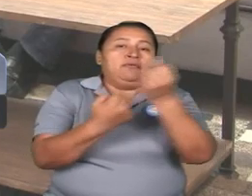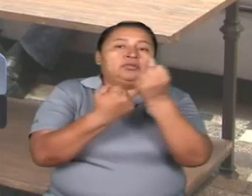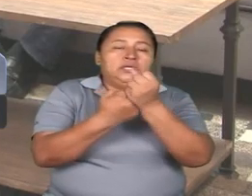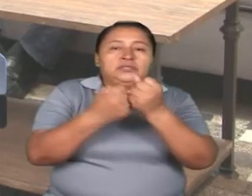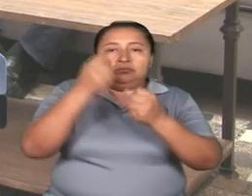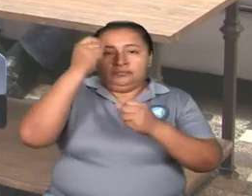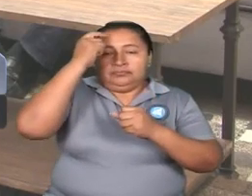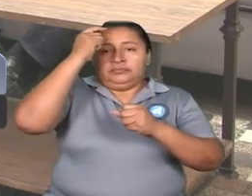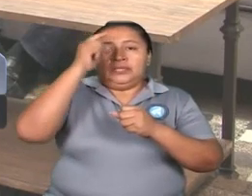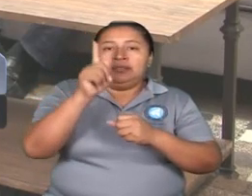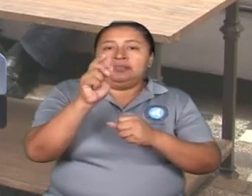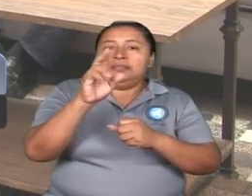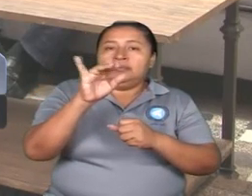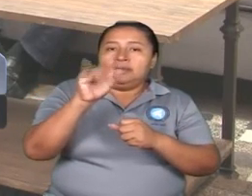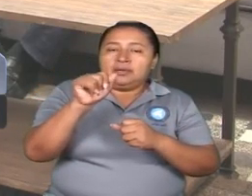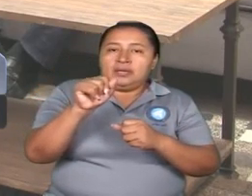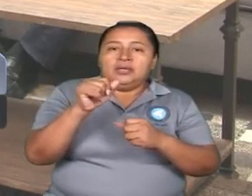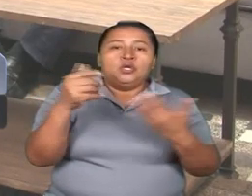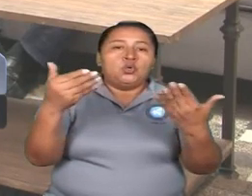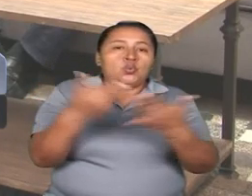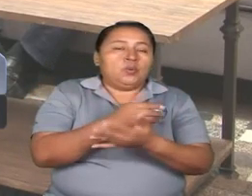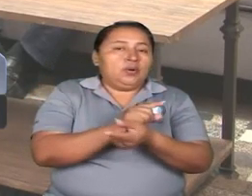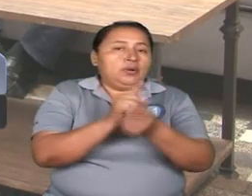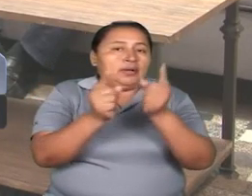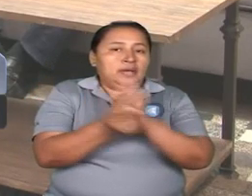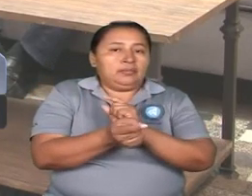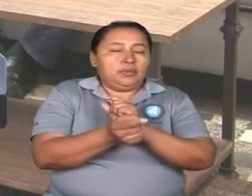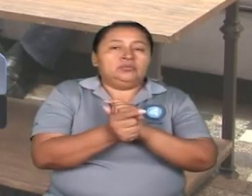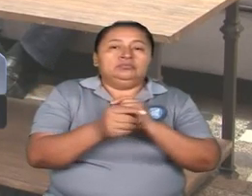capacidades técnicas, modernizándose